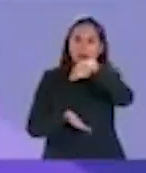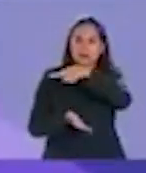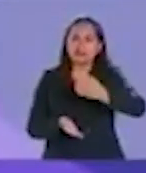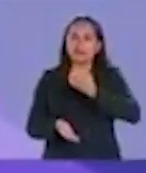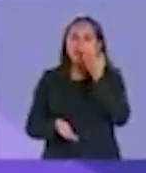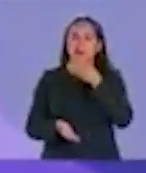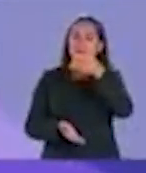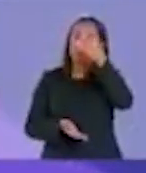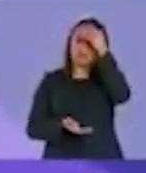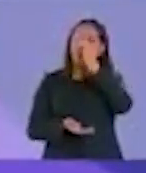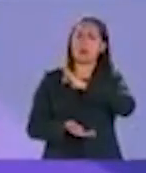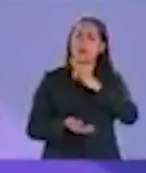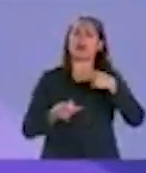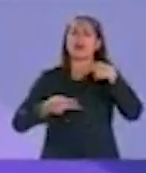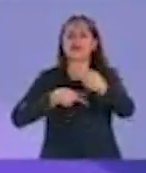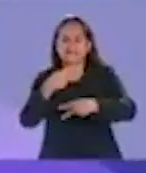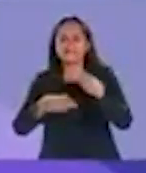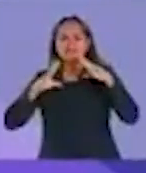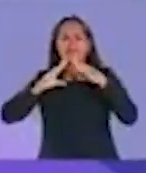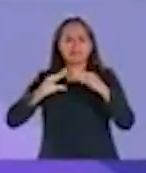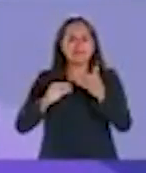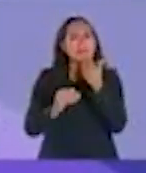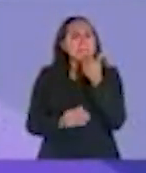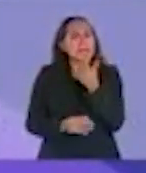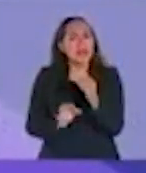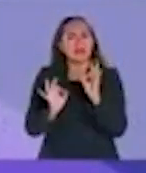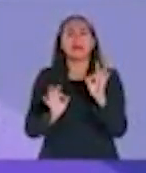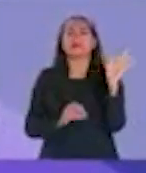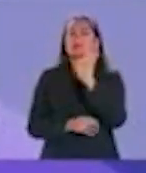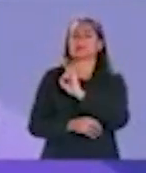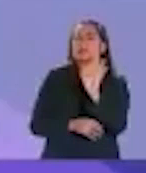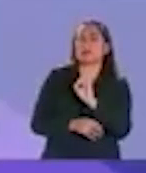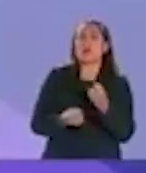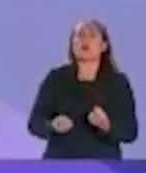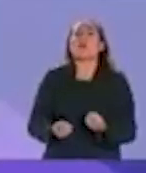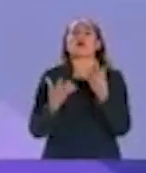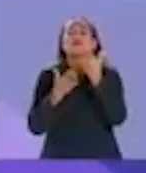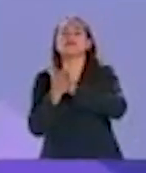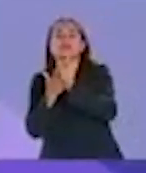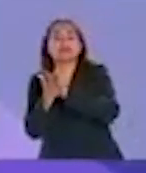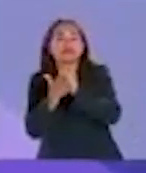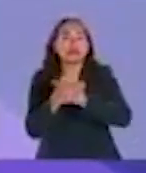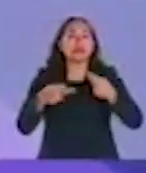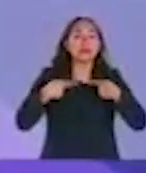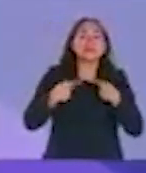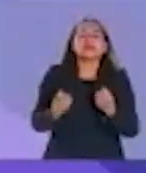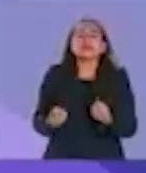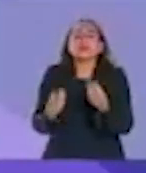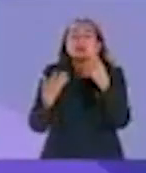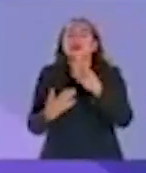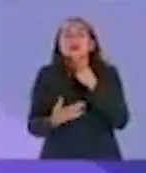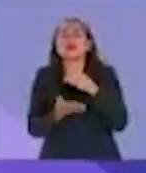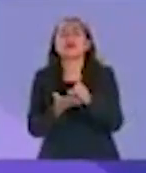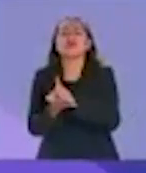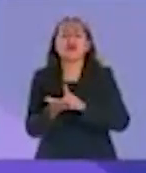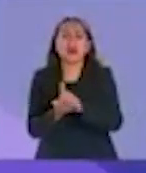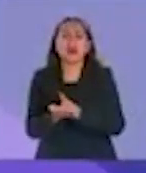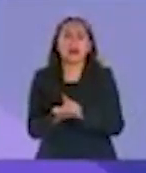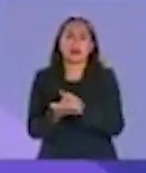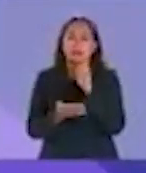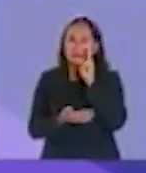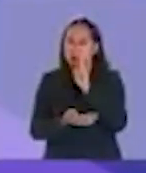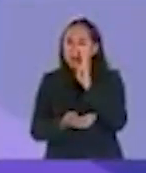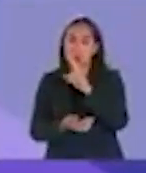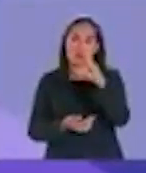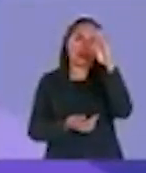interactuación qué tal si levantamos un inventario de todos aquellos que consumen droga yo lo haría para poder saber la gravedad exacta y